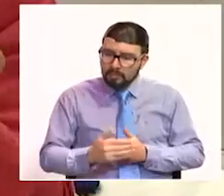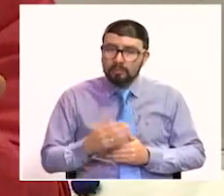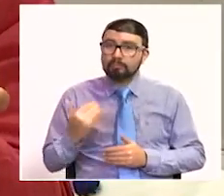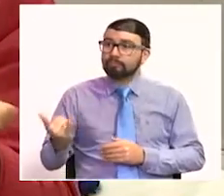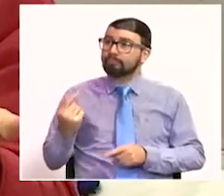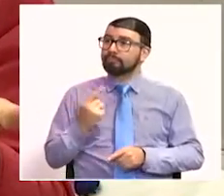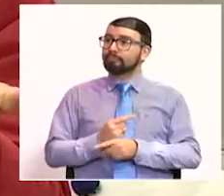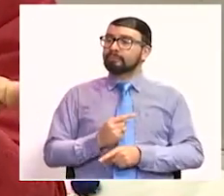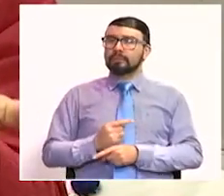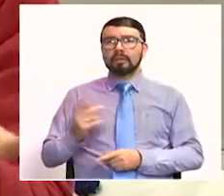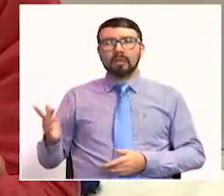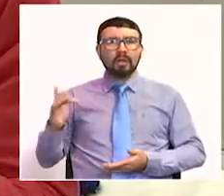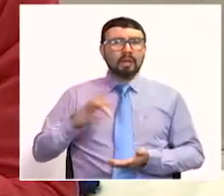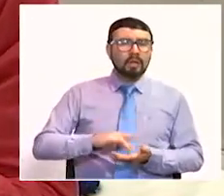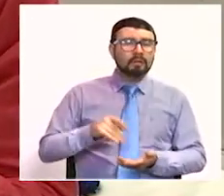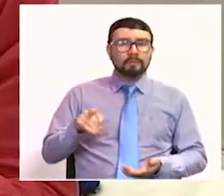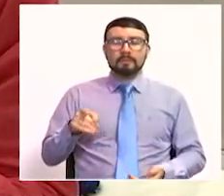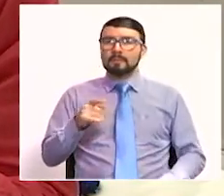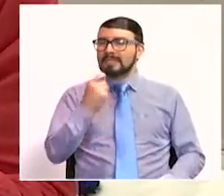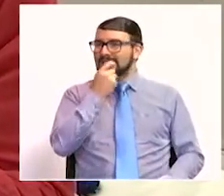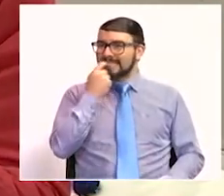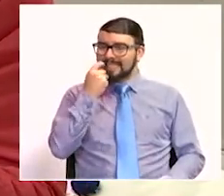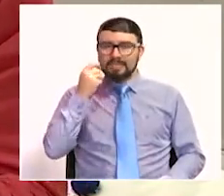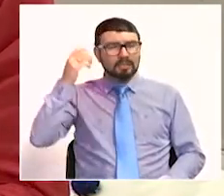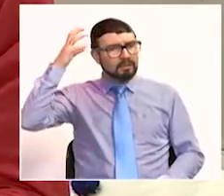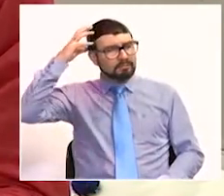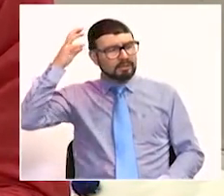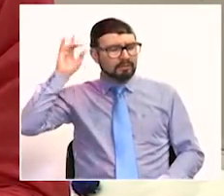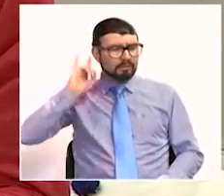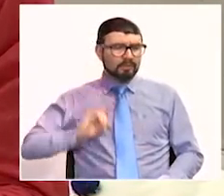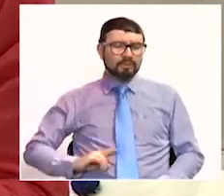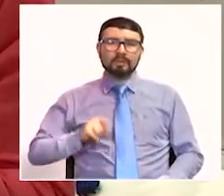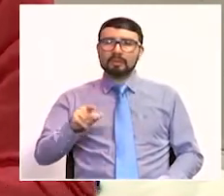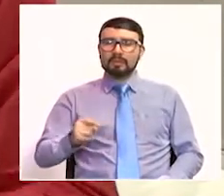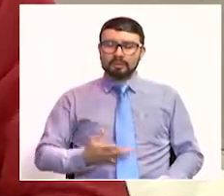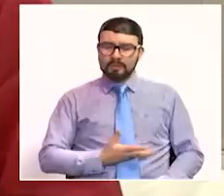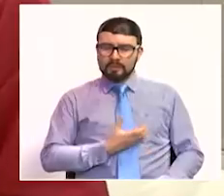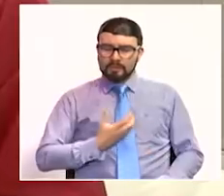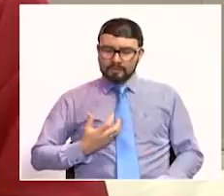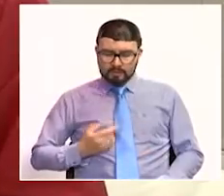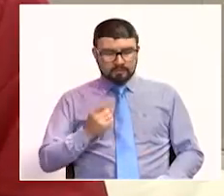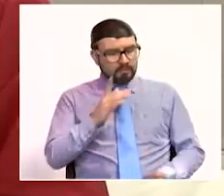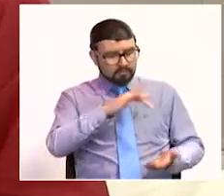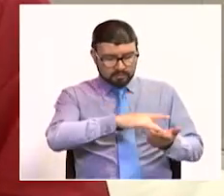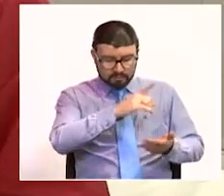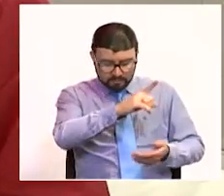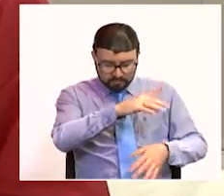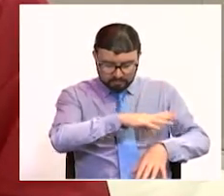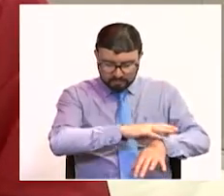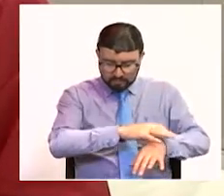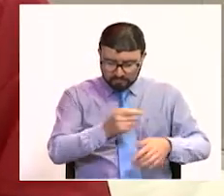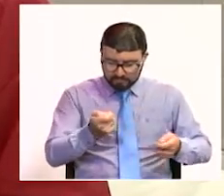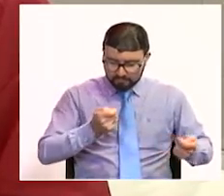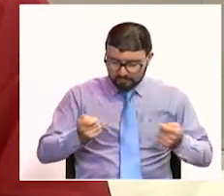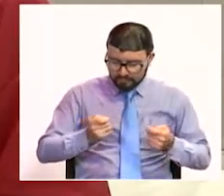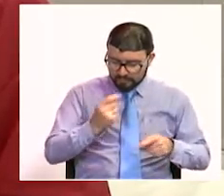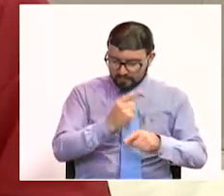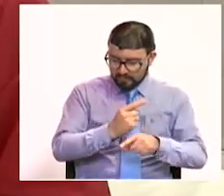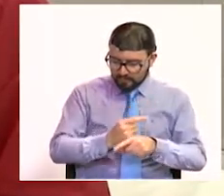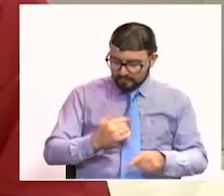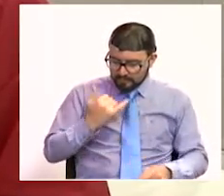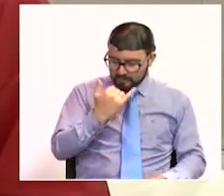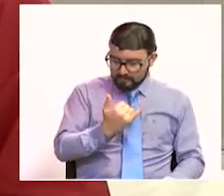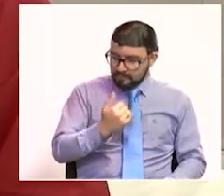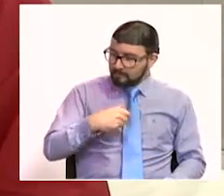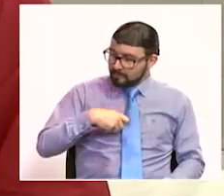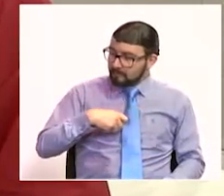por neurólogos, por ortopedistas, por gastroenterólogos y encuentran la solución en la odontología